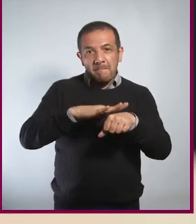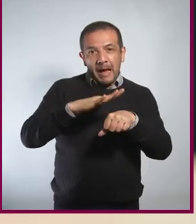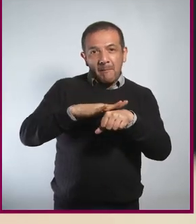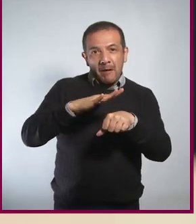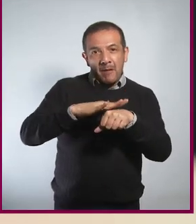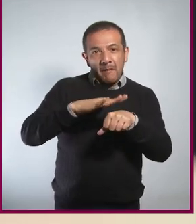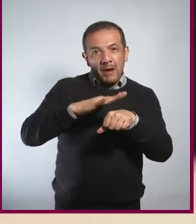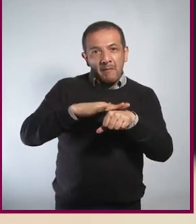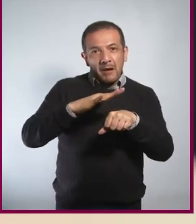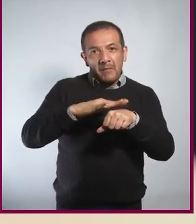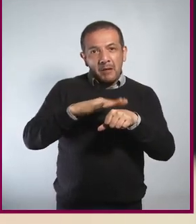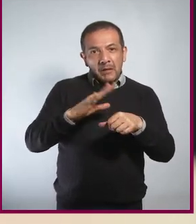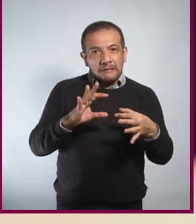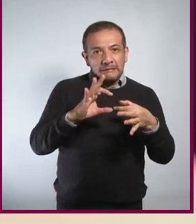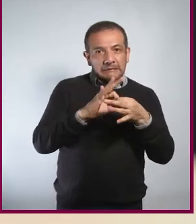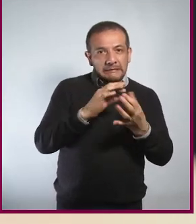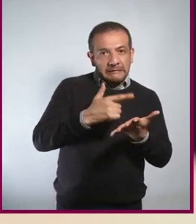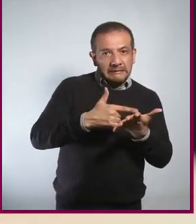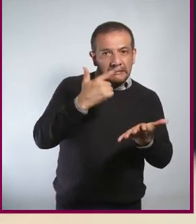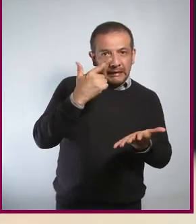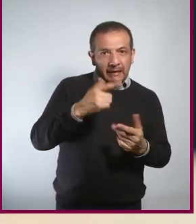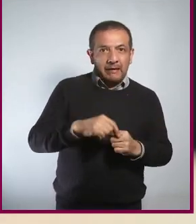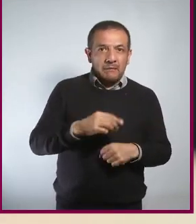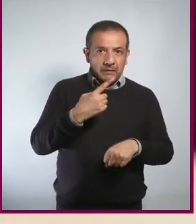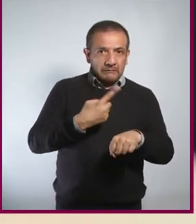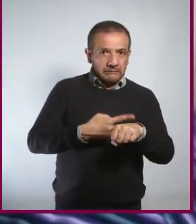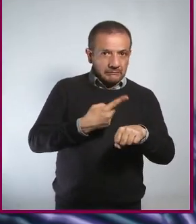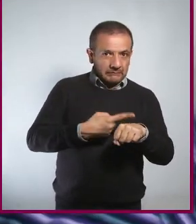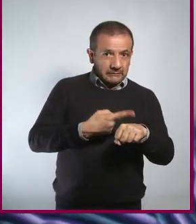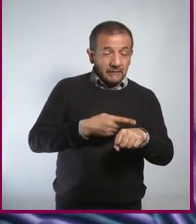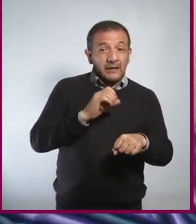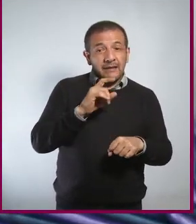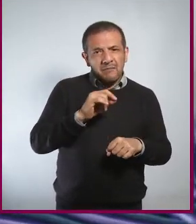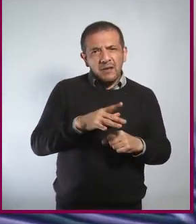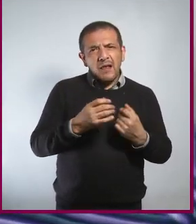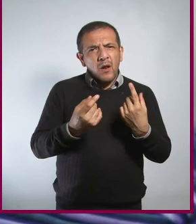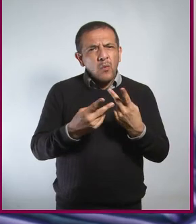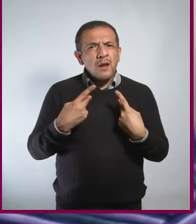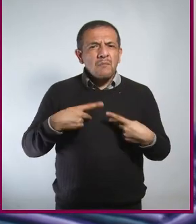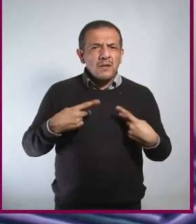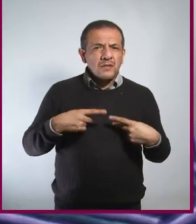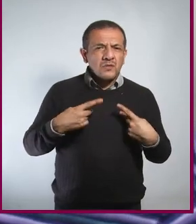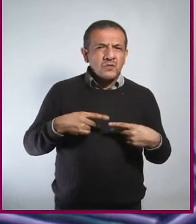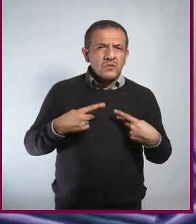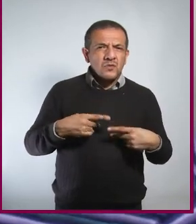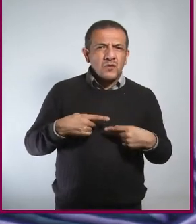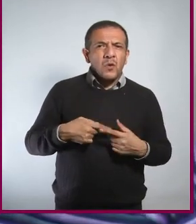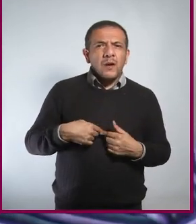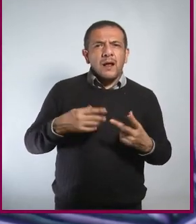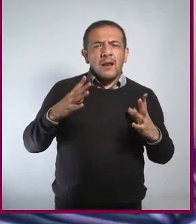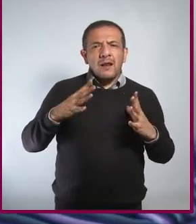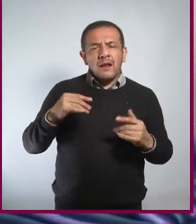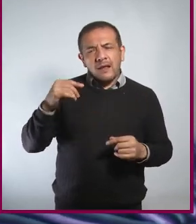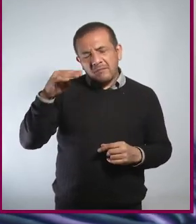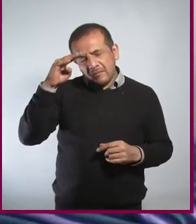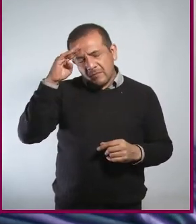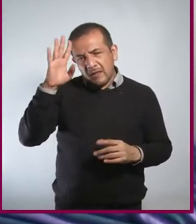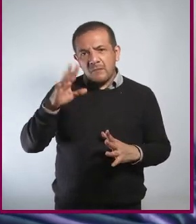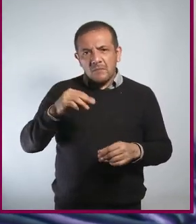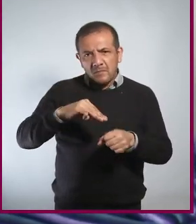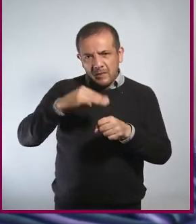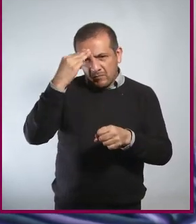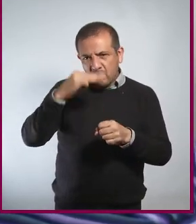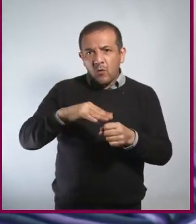frecuentemente con enfermedad grave. Y por otro lado, digamos que la persona se queda con cierta memoria y cuando vuelve a